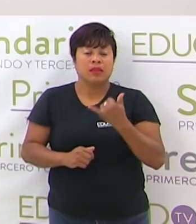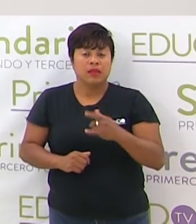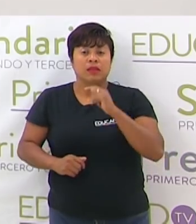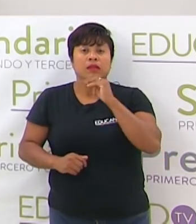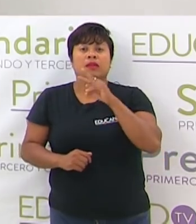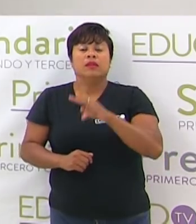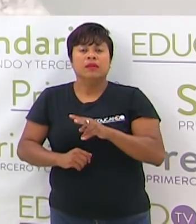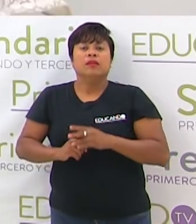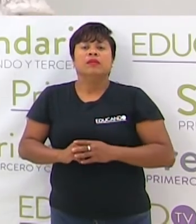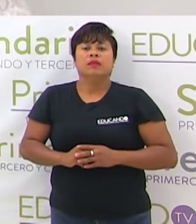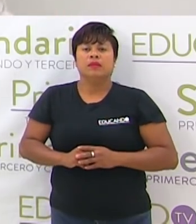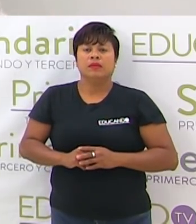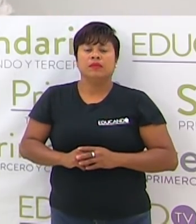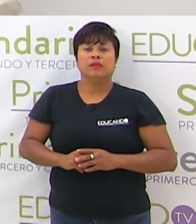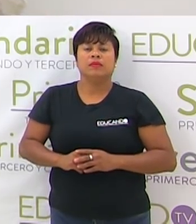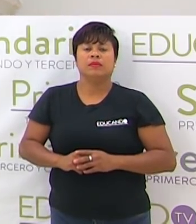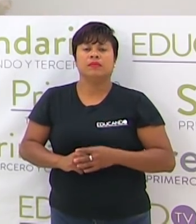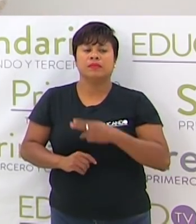y también